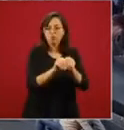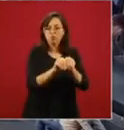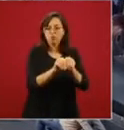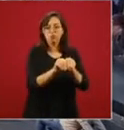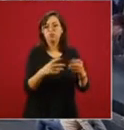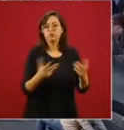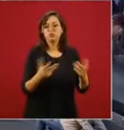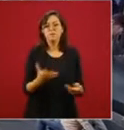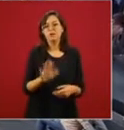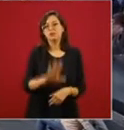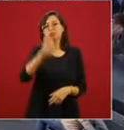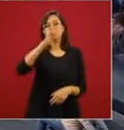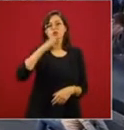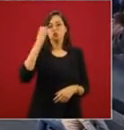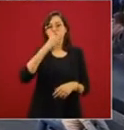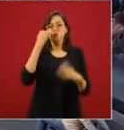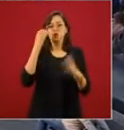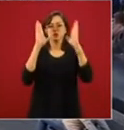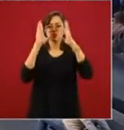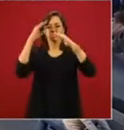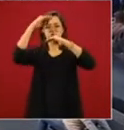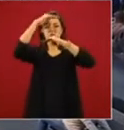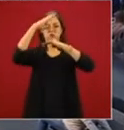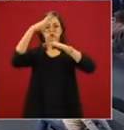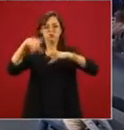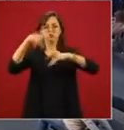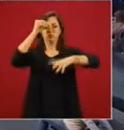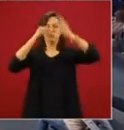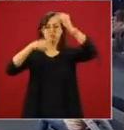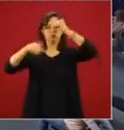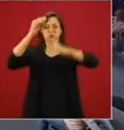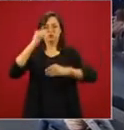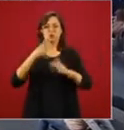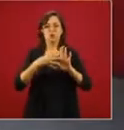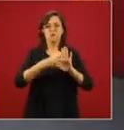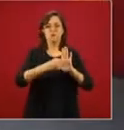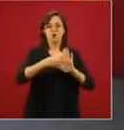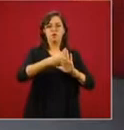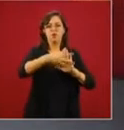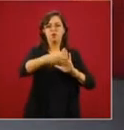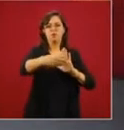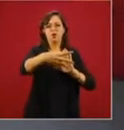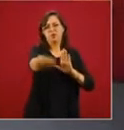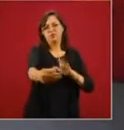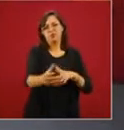escuelas de cuadro para el neoliberalismo,